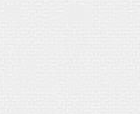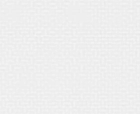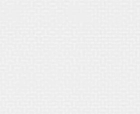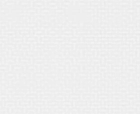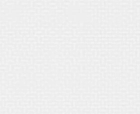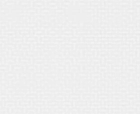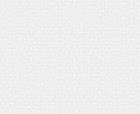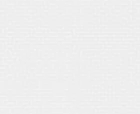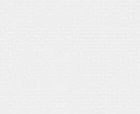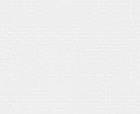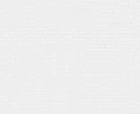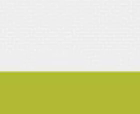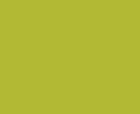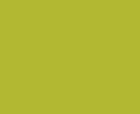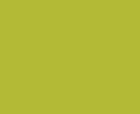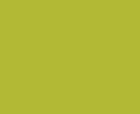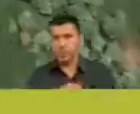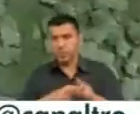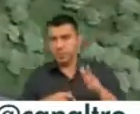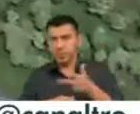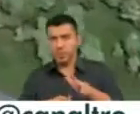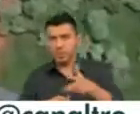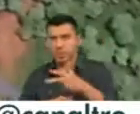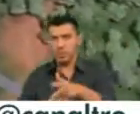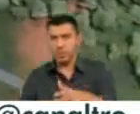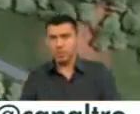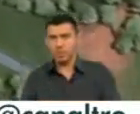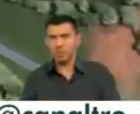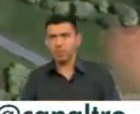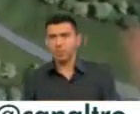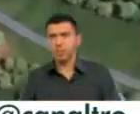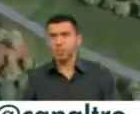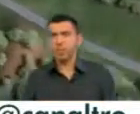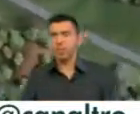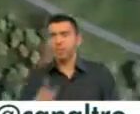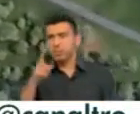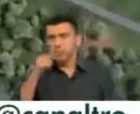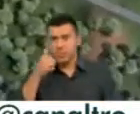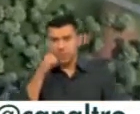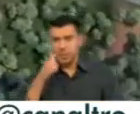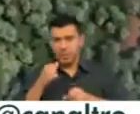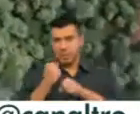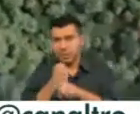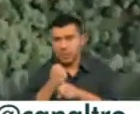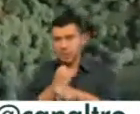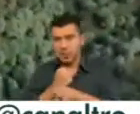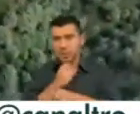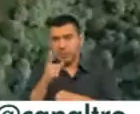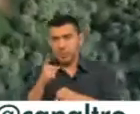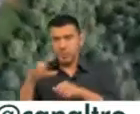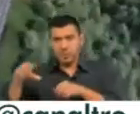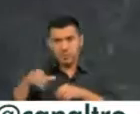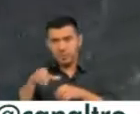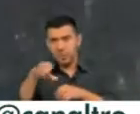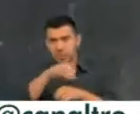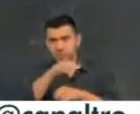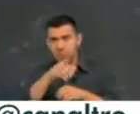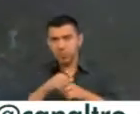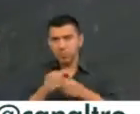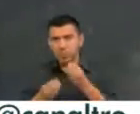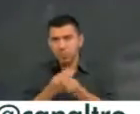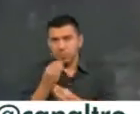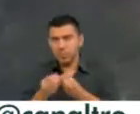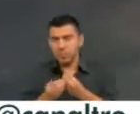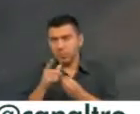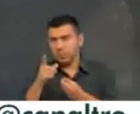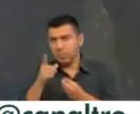canaltro.com la agencia Nacional de infraestructura ani replanteó los diseños de la autopista de cuarta generación